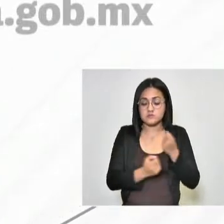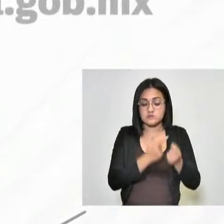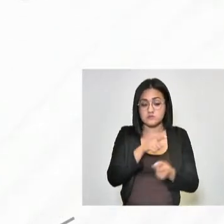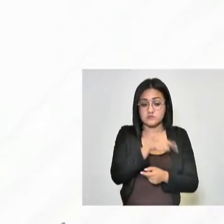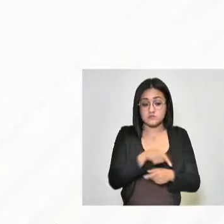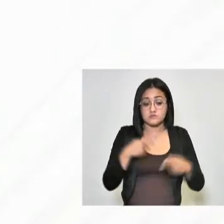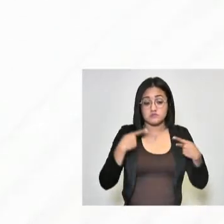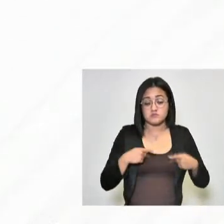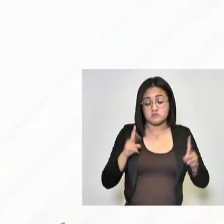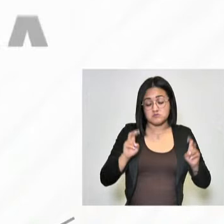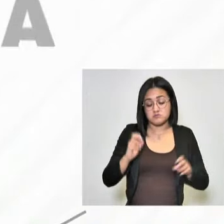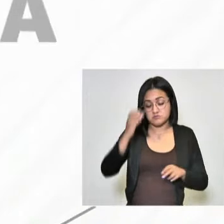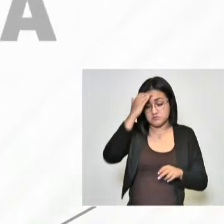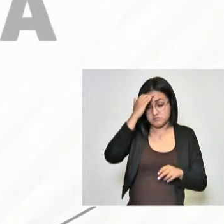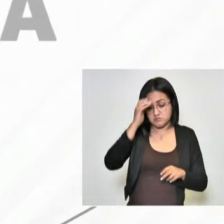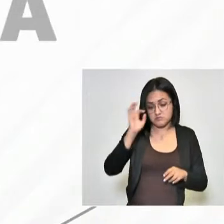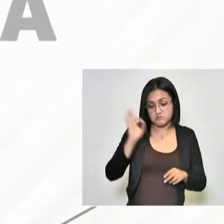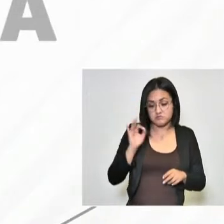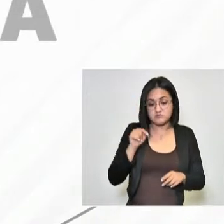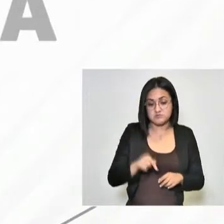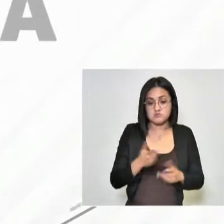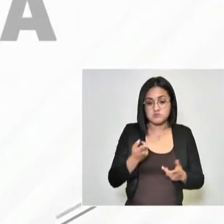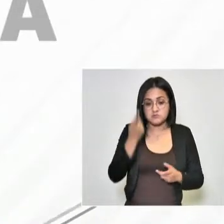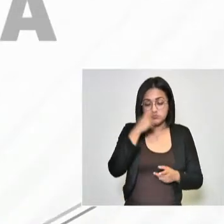sus pues discípulos